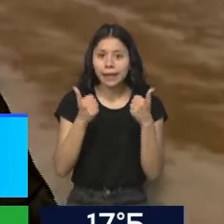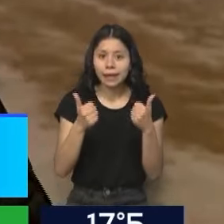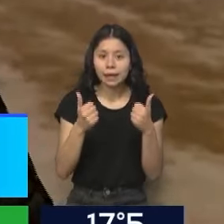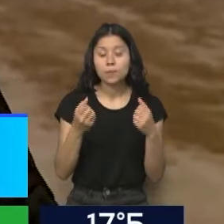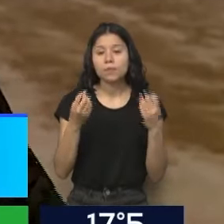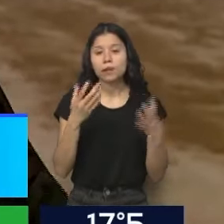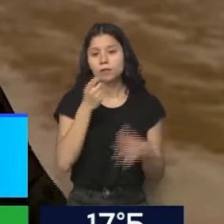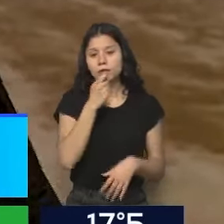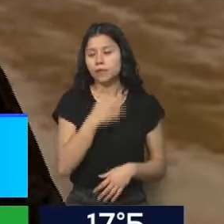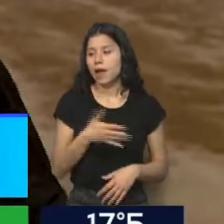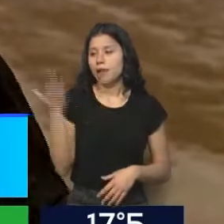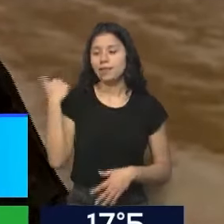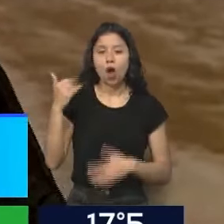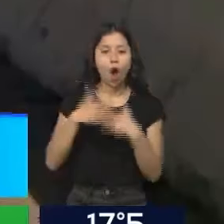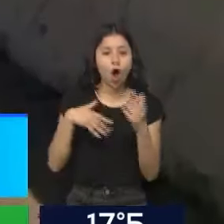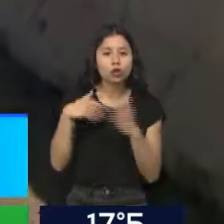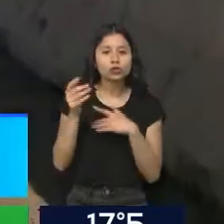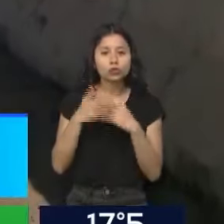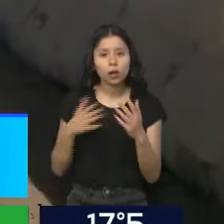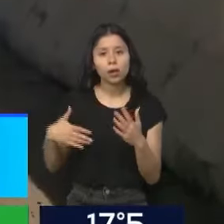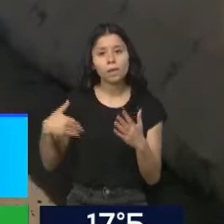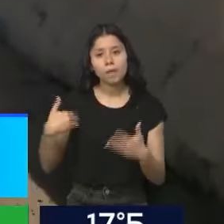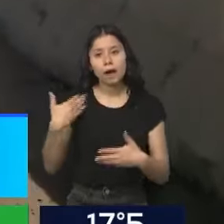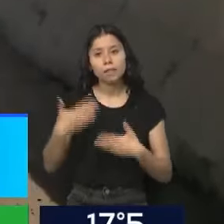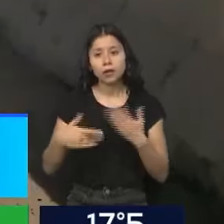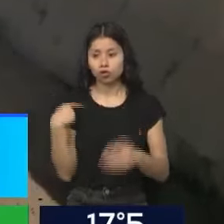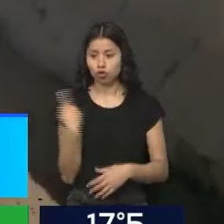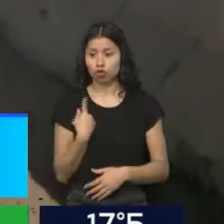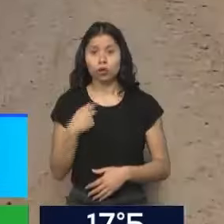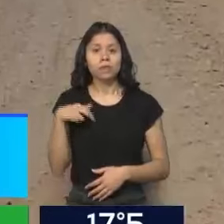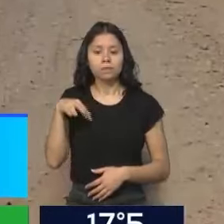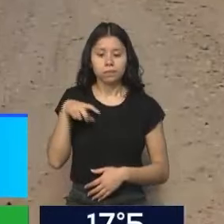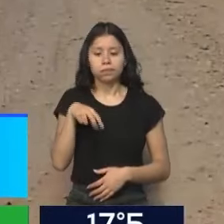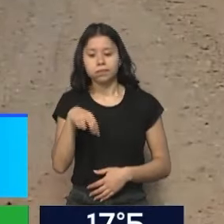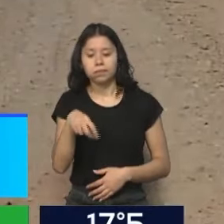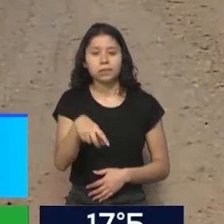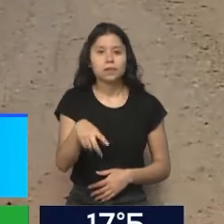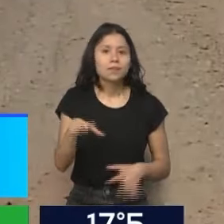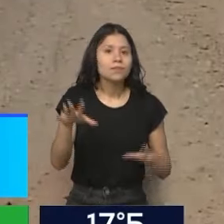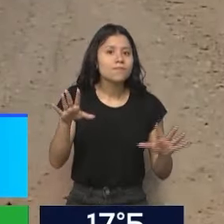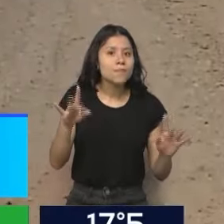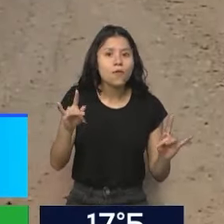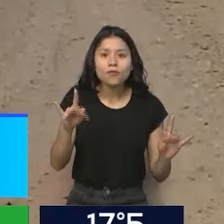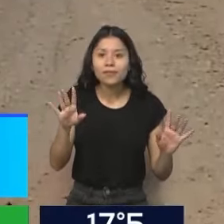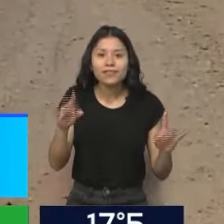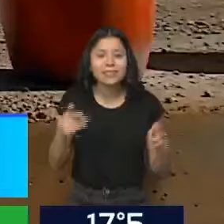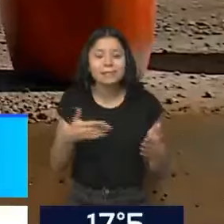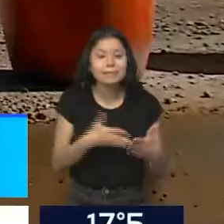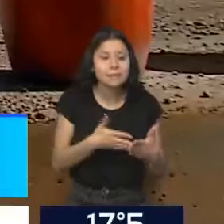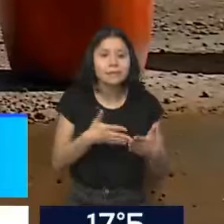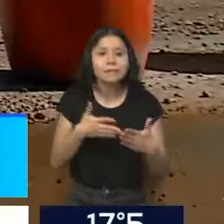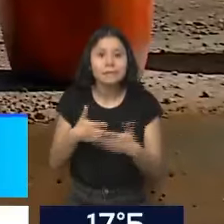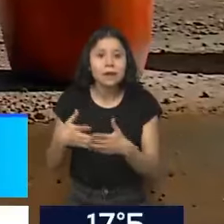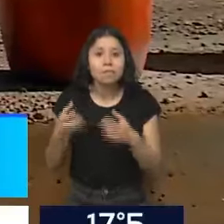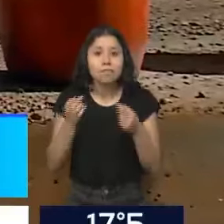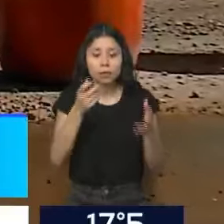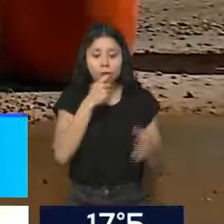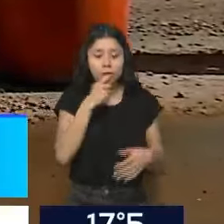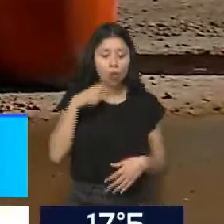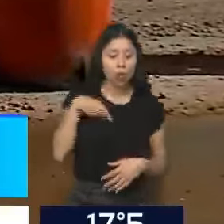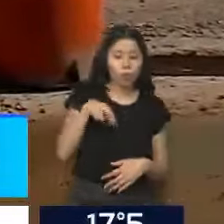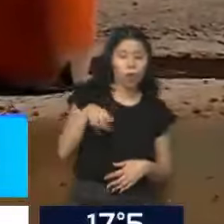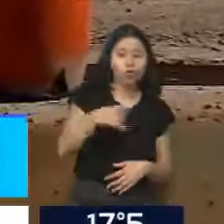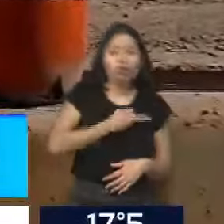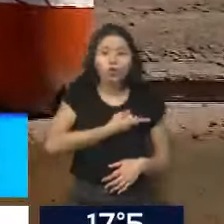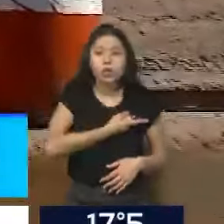obra, sobre todo los peatones, tuvimos muchos problemas porque no se contempló mucho el cruce peatonal y estábamos